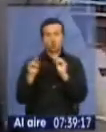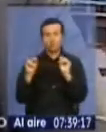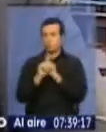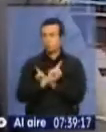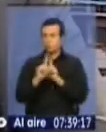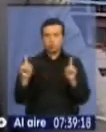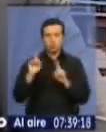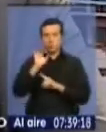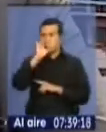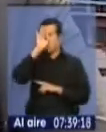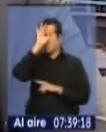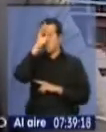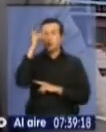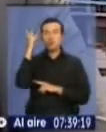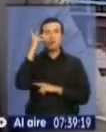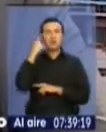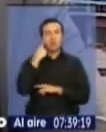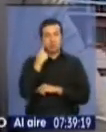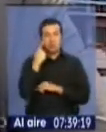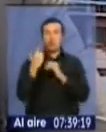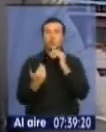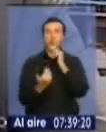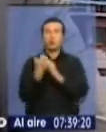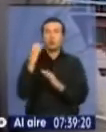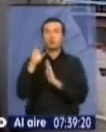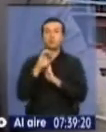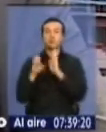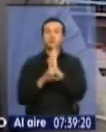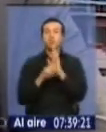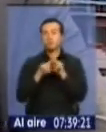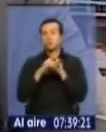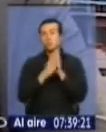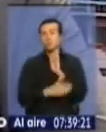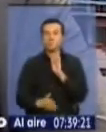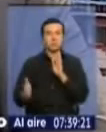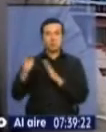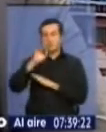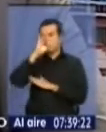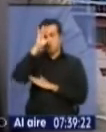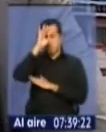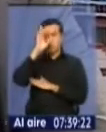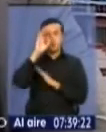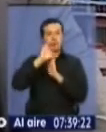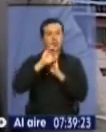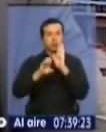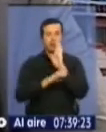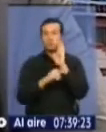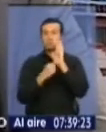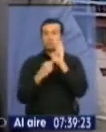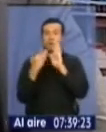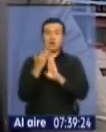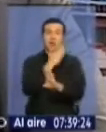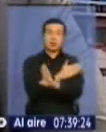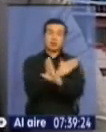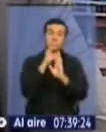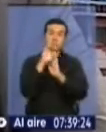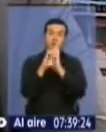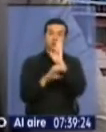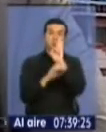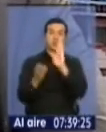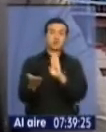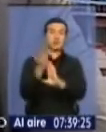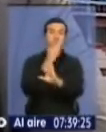todavía no sabemos bien a qué llamamos neoconstitucionalismo. Es decir, de hecho, la Constitución anterior, ya